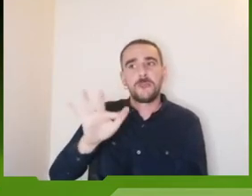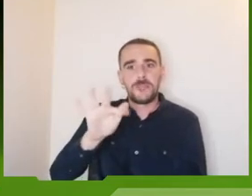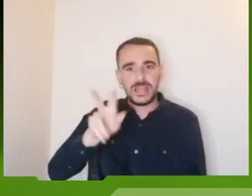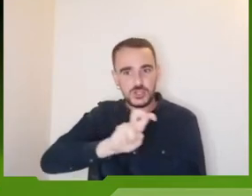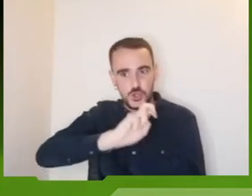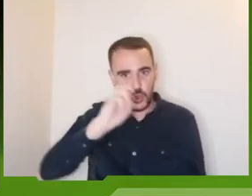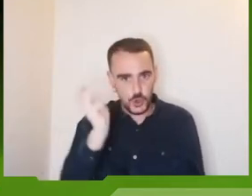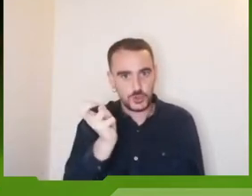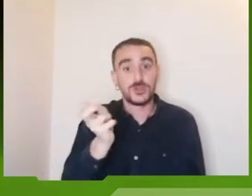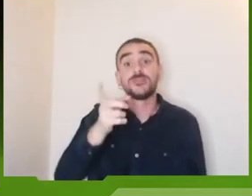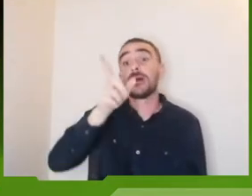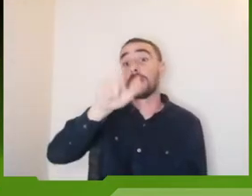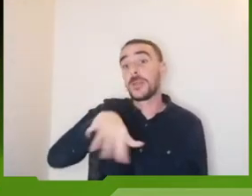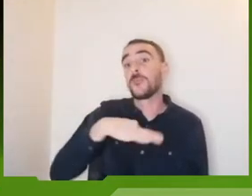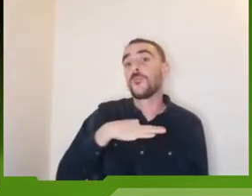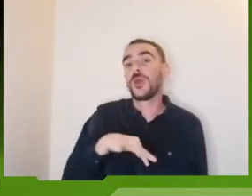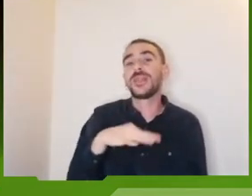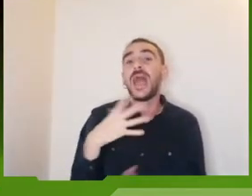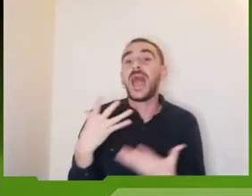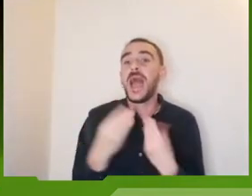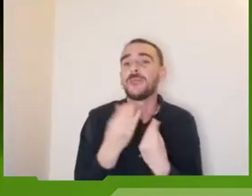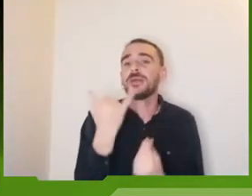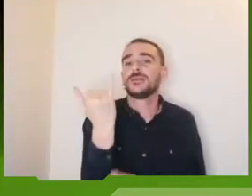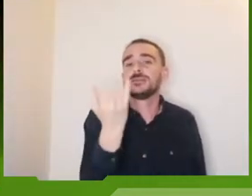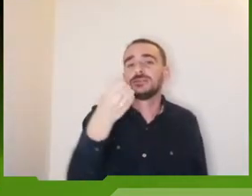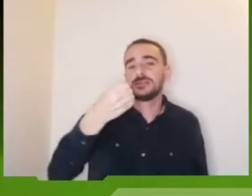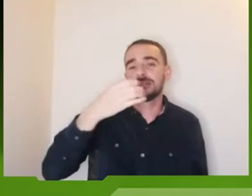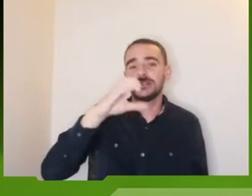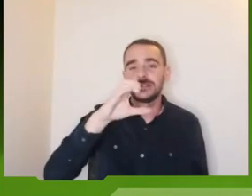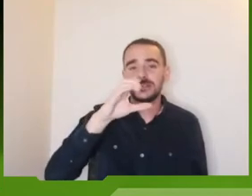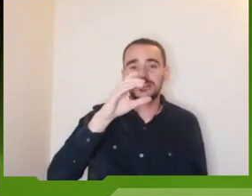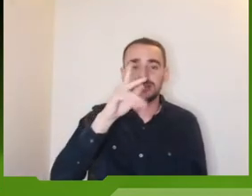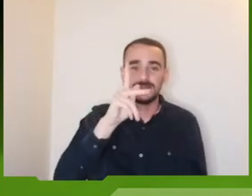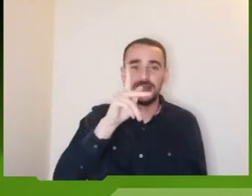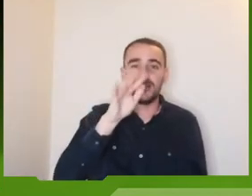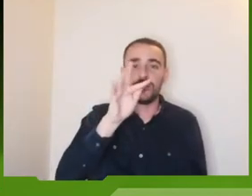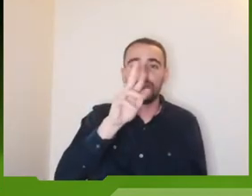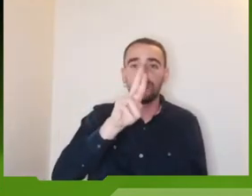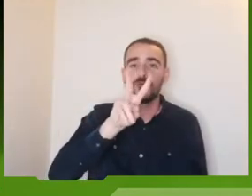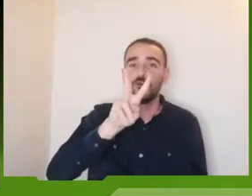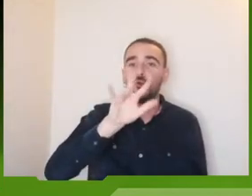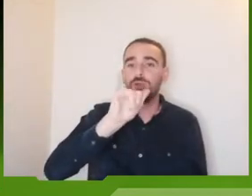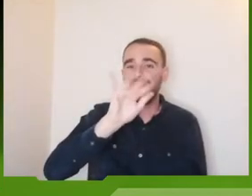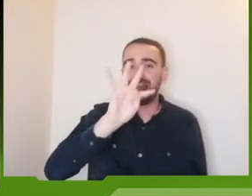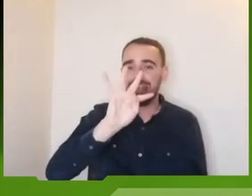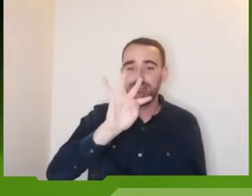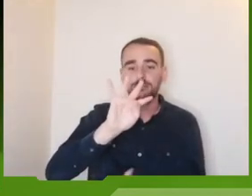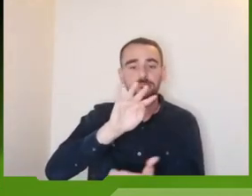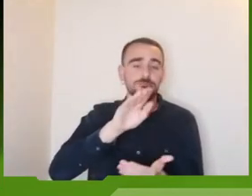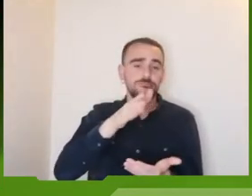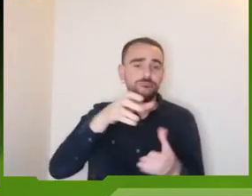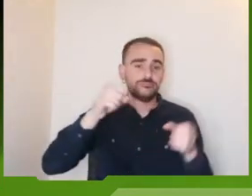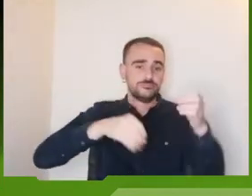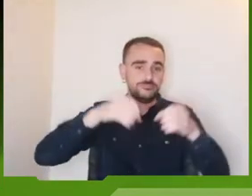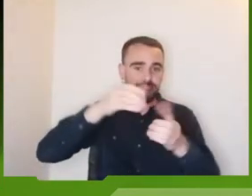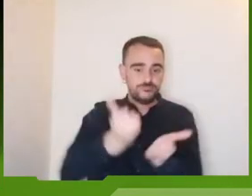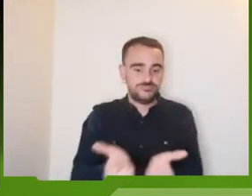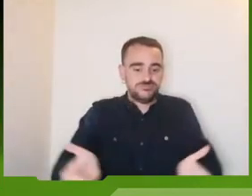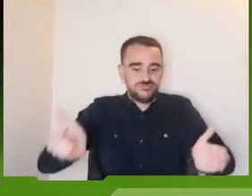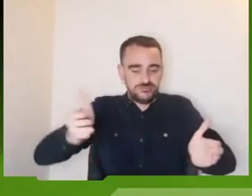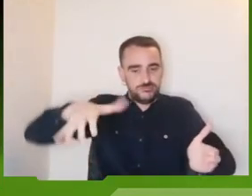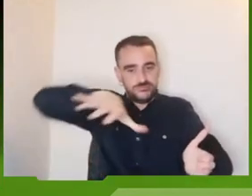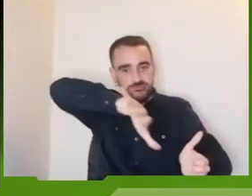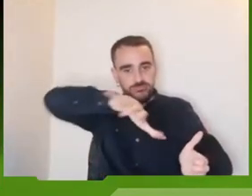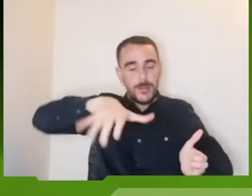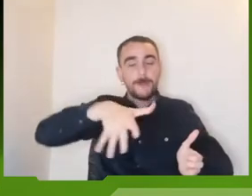el jackfruit marinado para que se parezca a pollo. Es el mismo proceso, cambiando